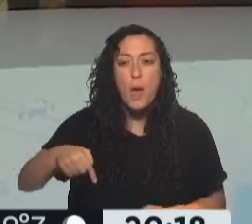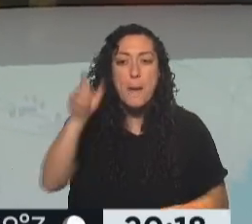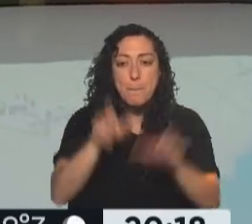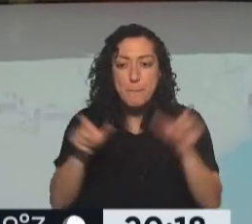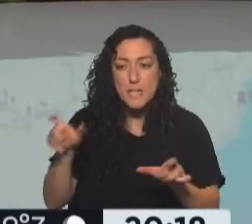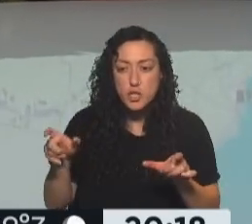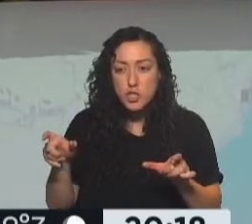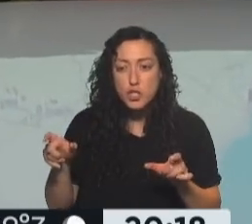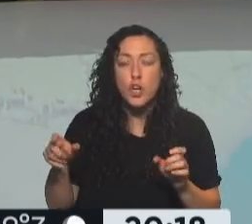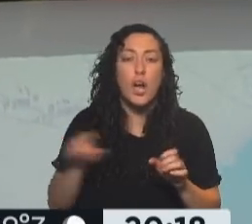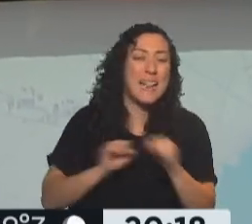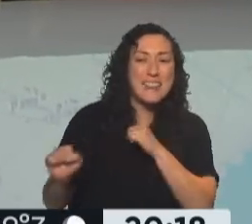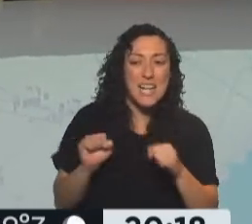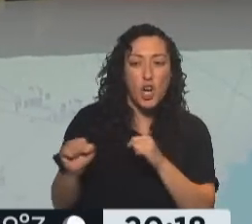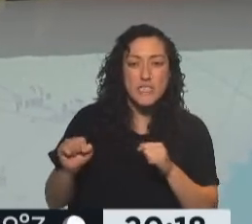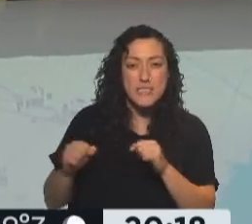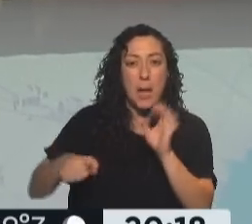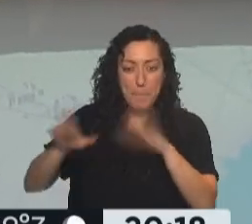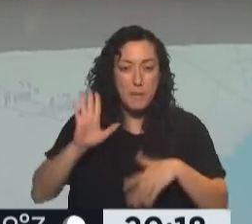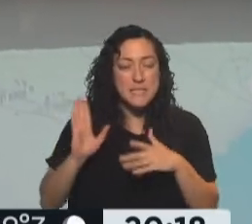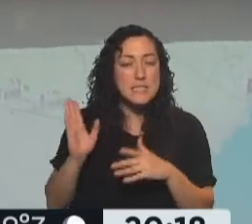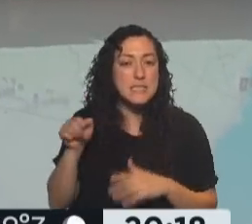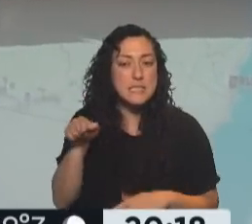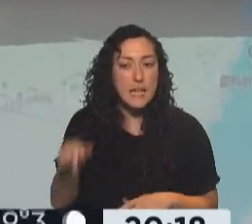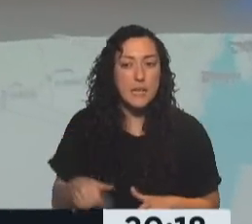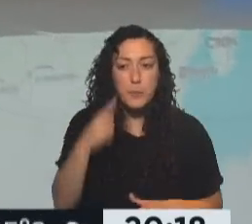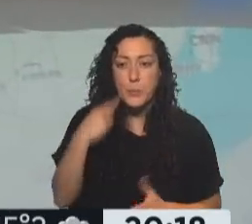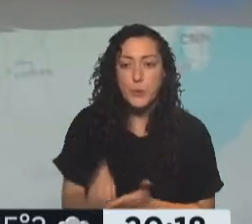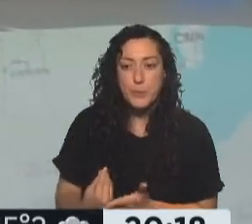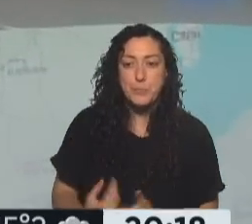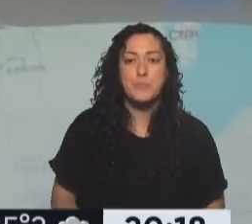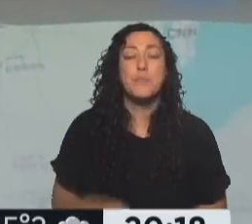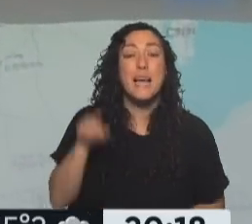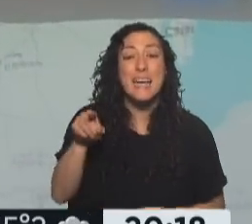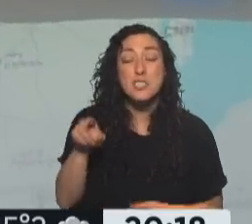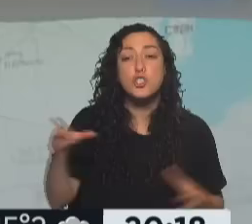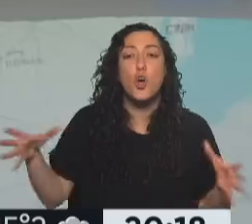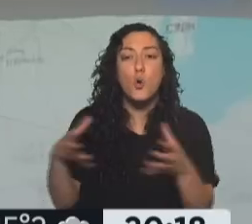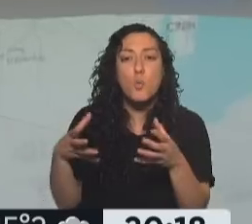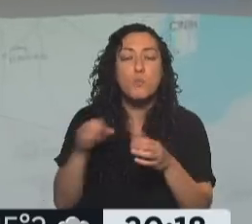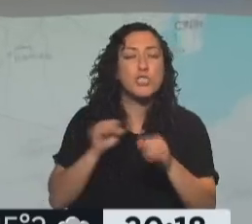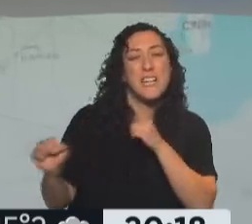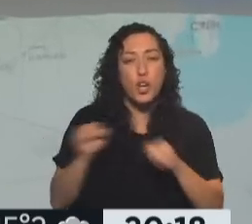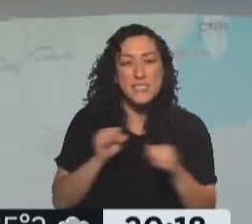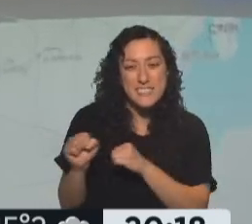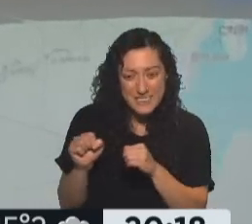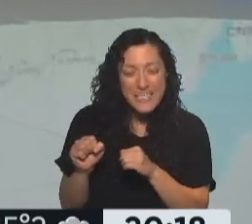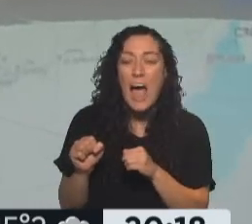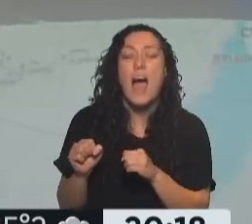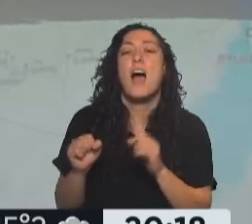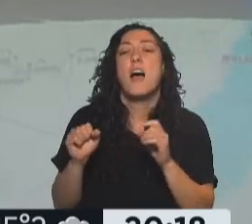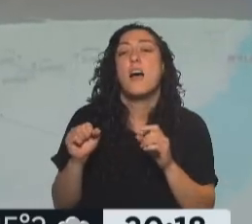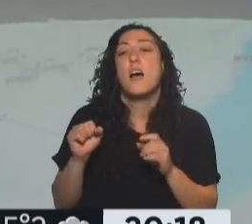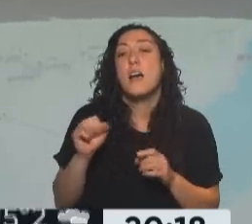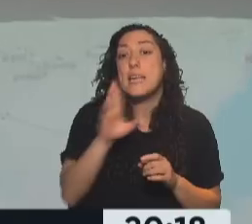del Hezbollah o bastiones que responden al Hezbollah, que recordemos que es una organización considerada terrorista por Israel, pero que además también un